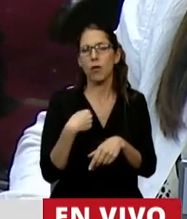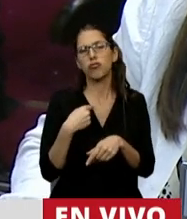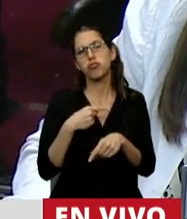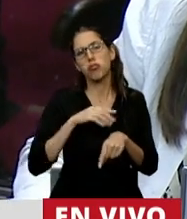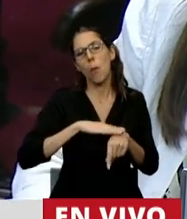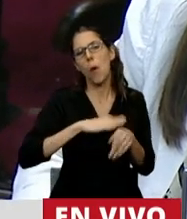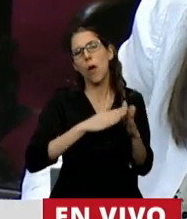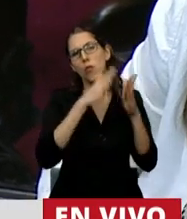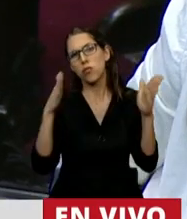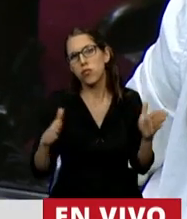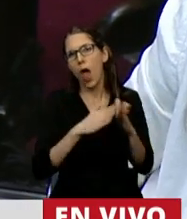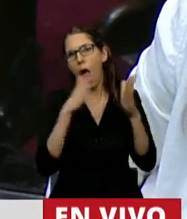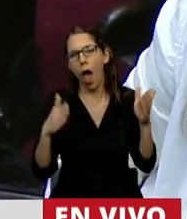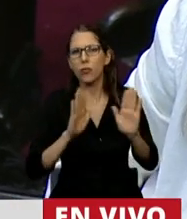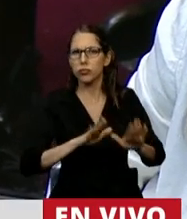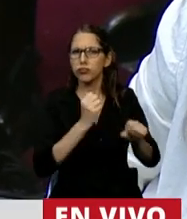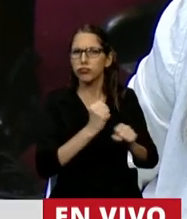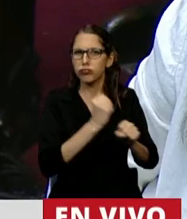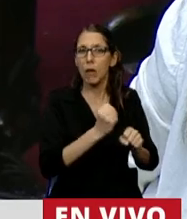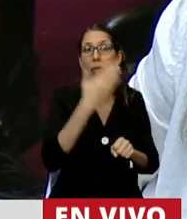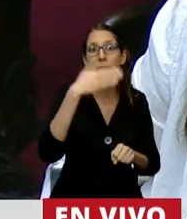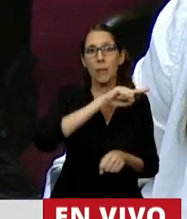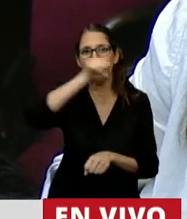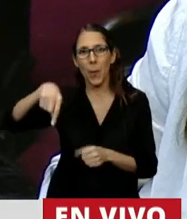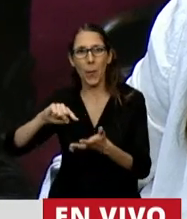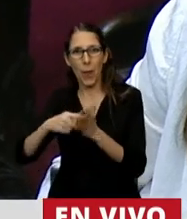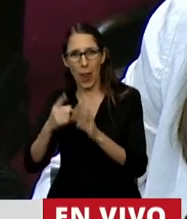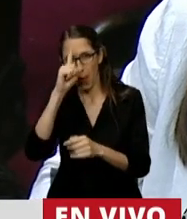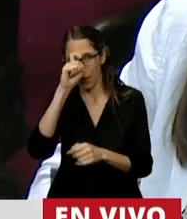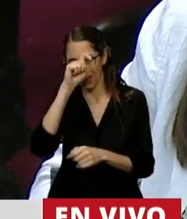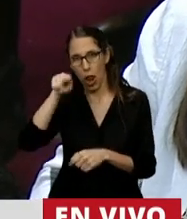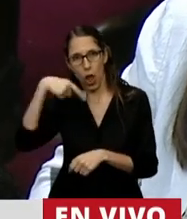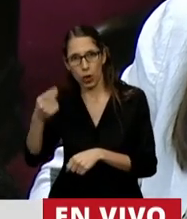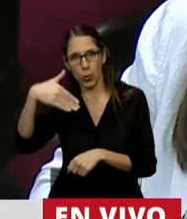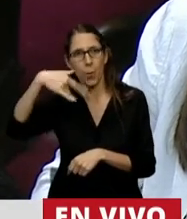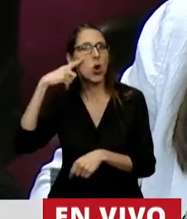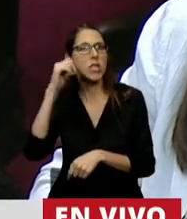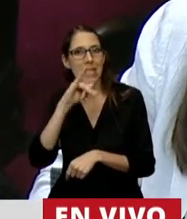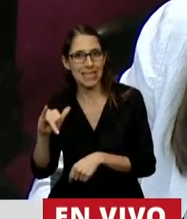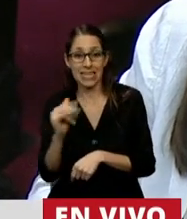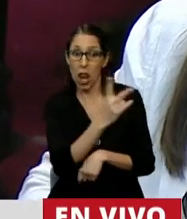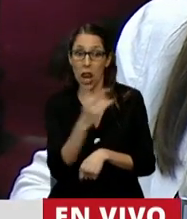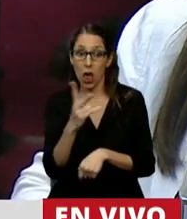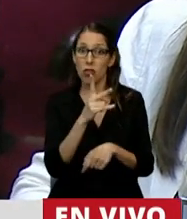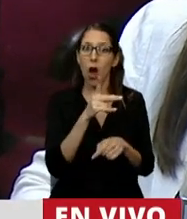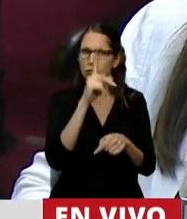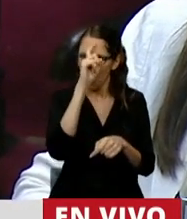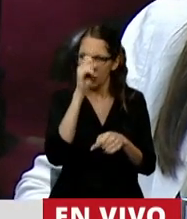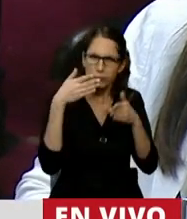guardias en ese hospital. Y luego acá en el Hospital Muñiz de Buenos Aires. Como son dos hospitales de enfermedades